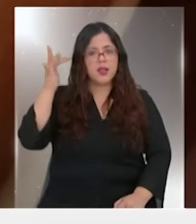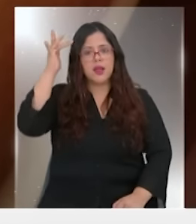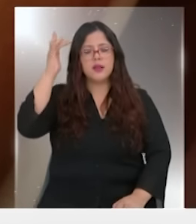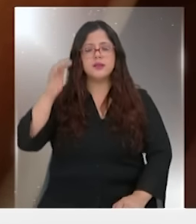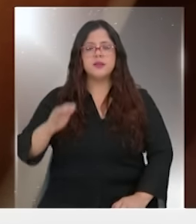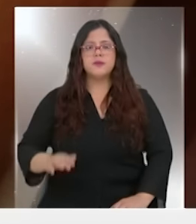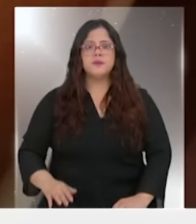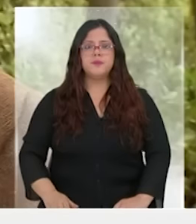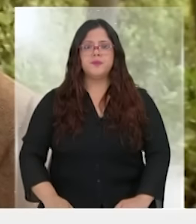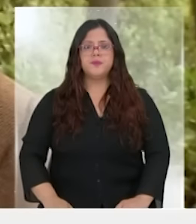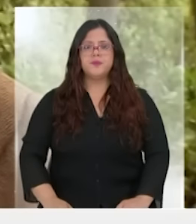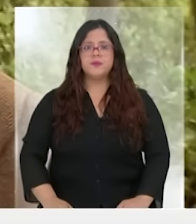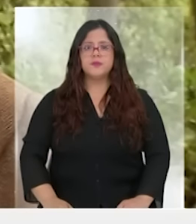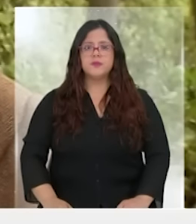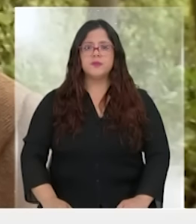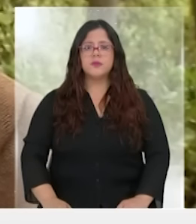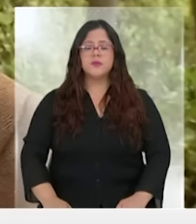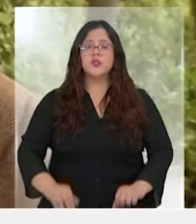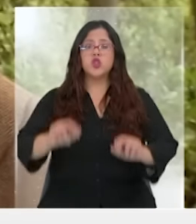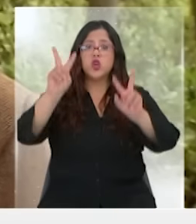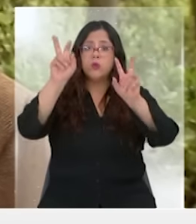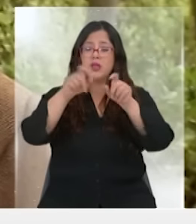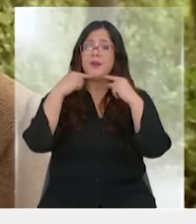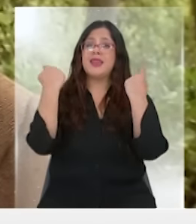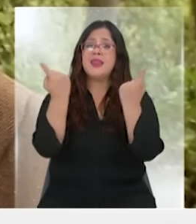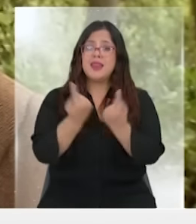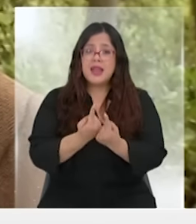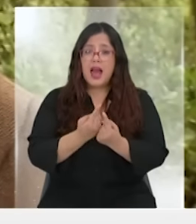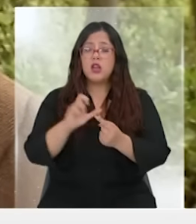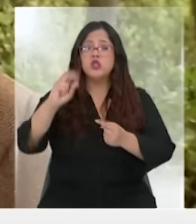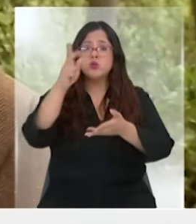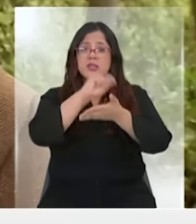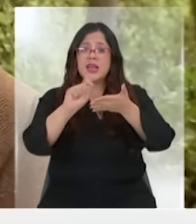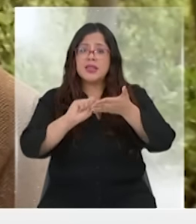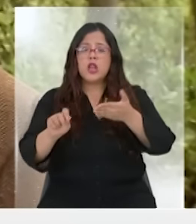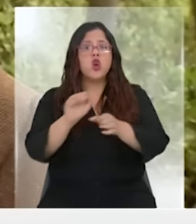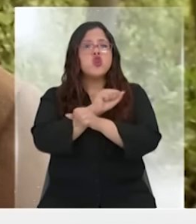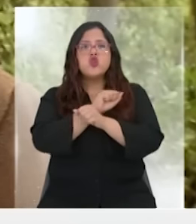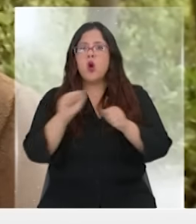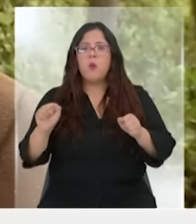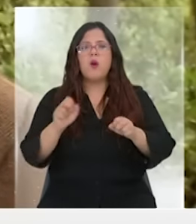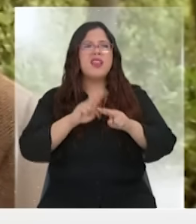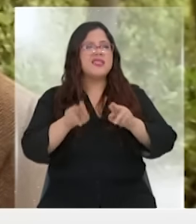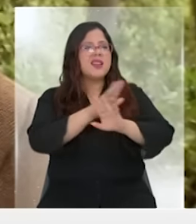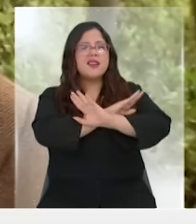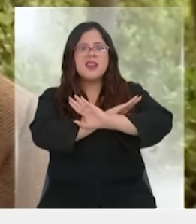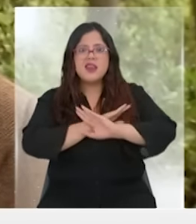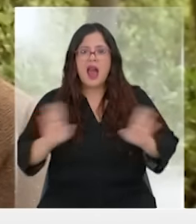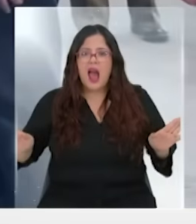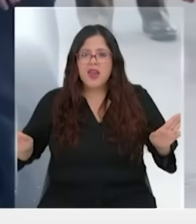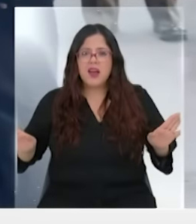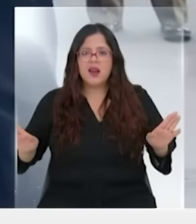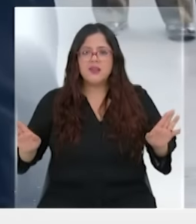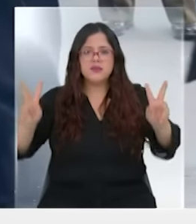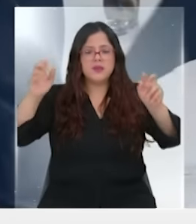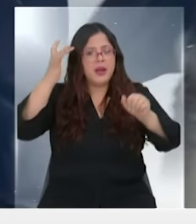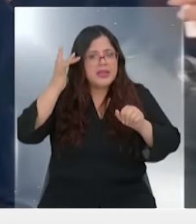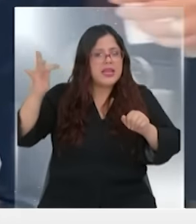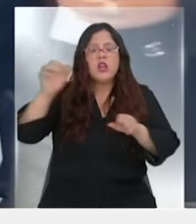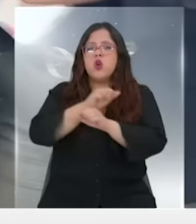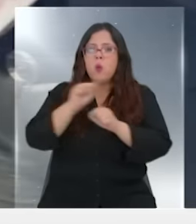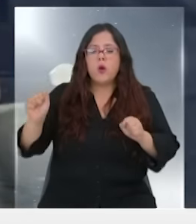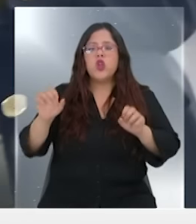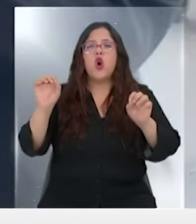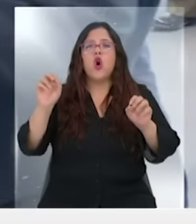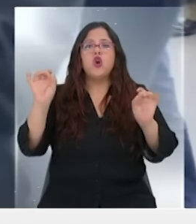Como regla general, el subsecretario de Interior no puede disponer diligencias de ningún tipo, no solo de inteligencia. Es el